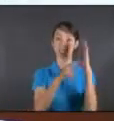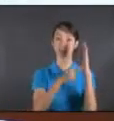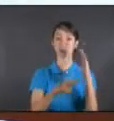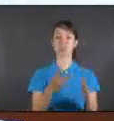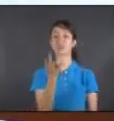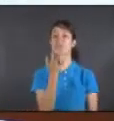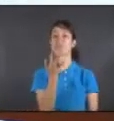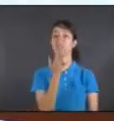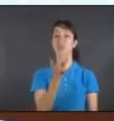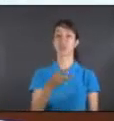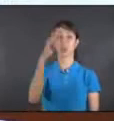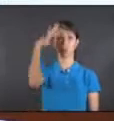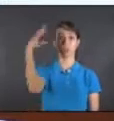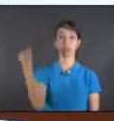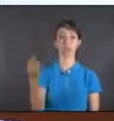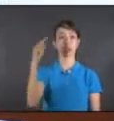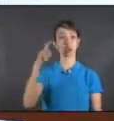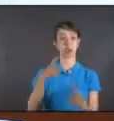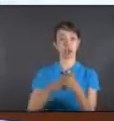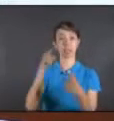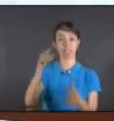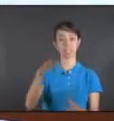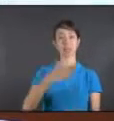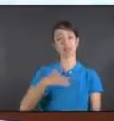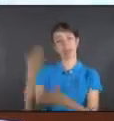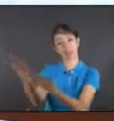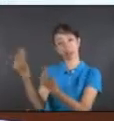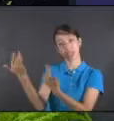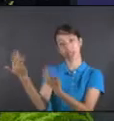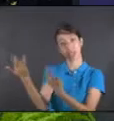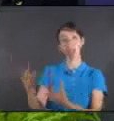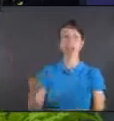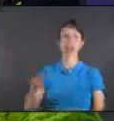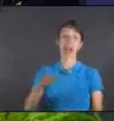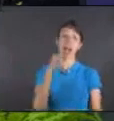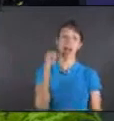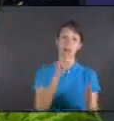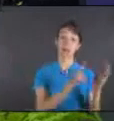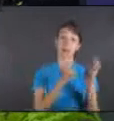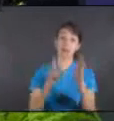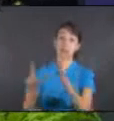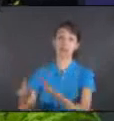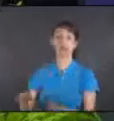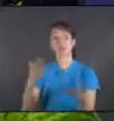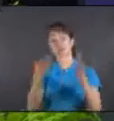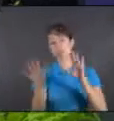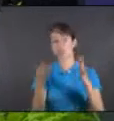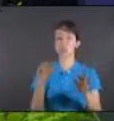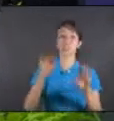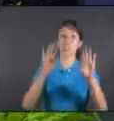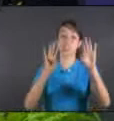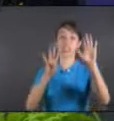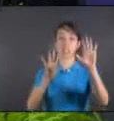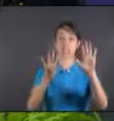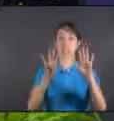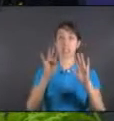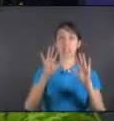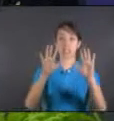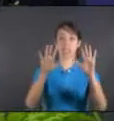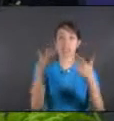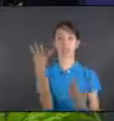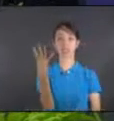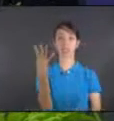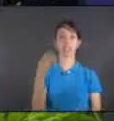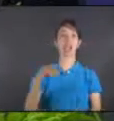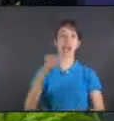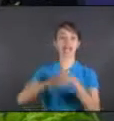es uno de mis versículos preferidos, porque con ese también me llamaron al apostolado hace